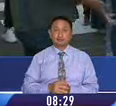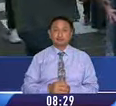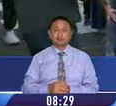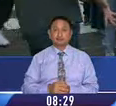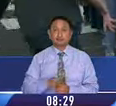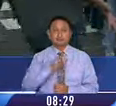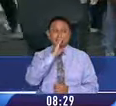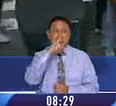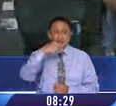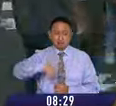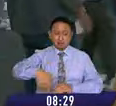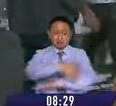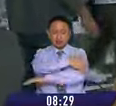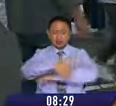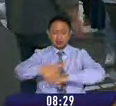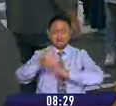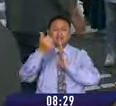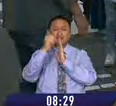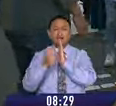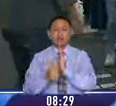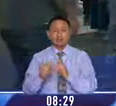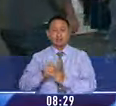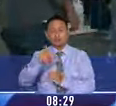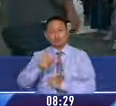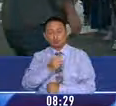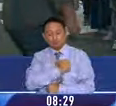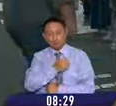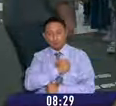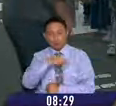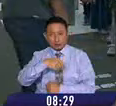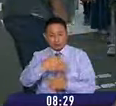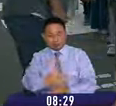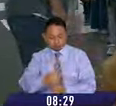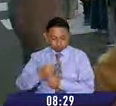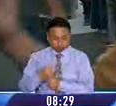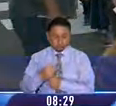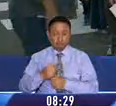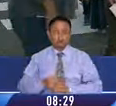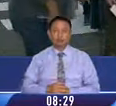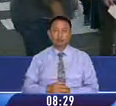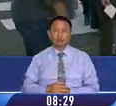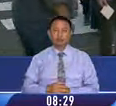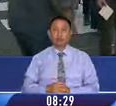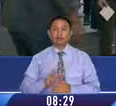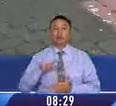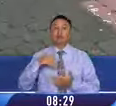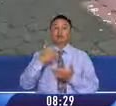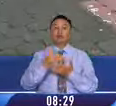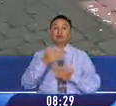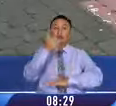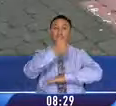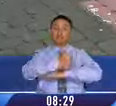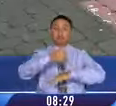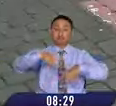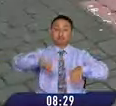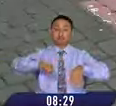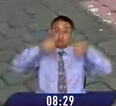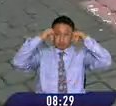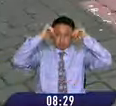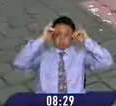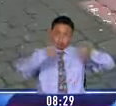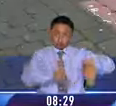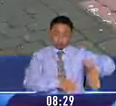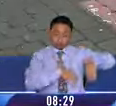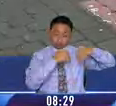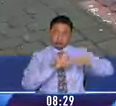la Vida, que termine con la apropiación de los vecinos de Quito mismo, de la Plaza de Toros Belmonte. Se pensará que manos